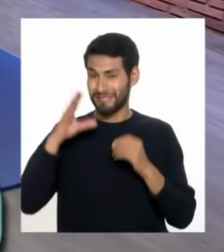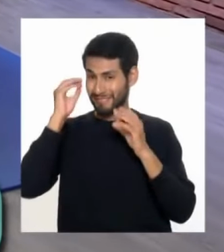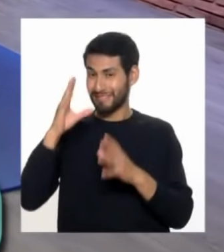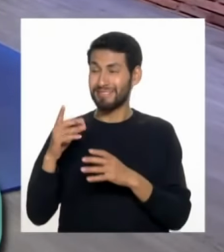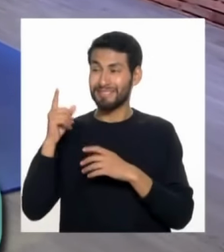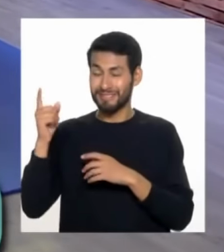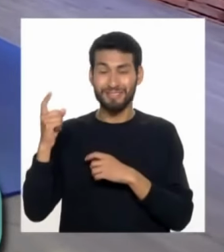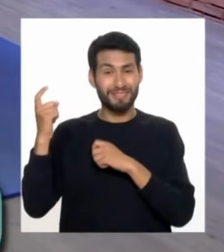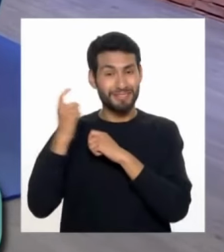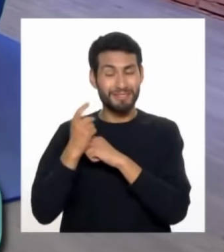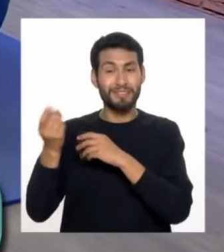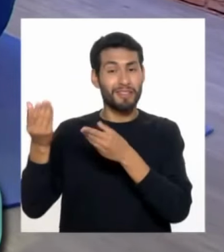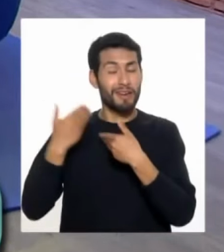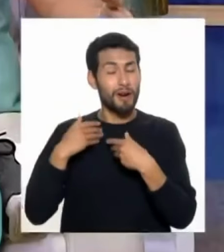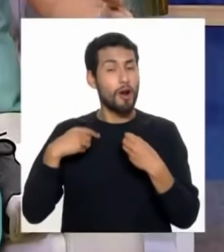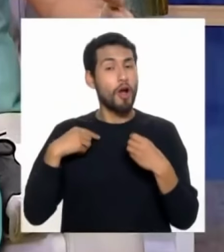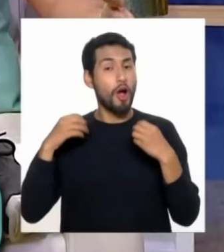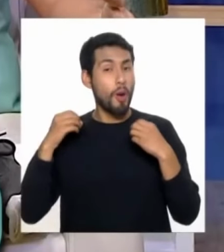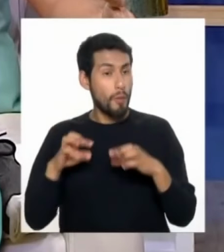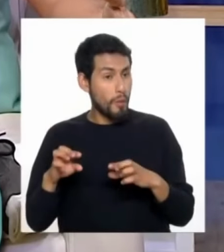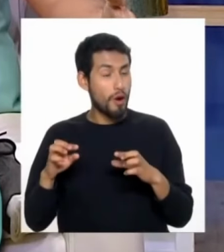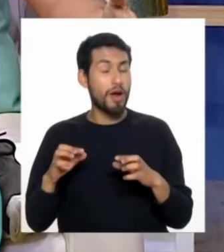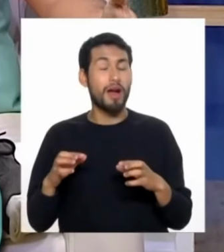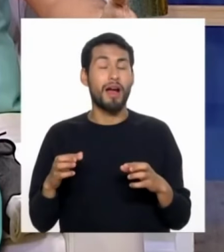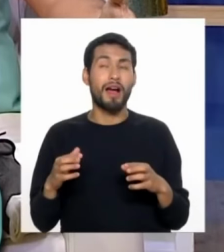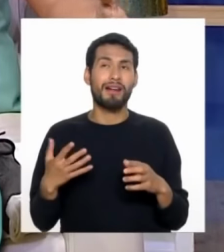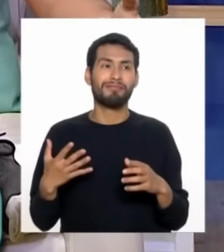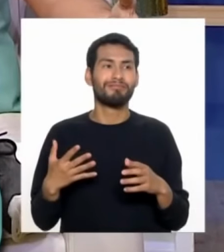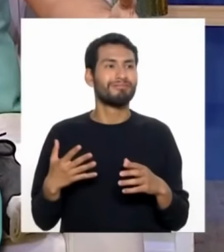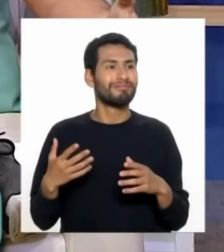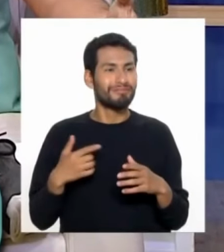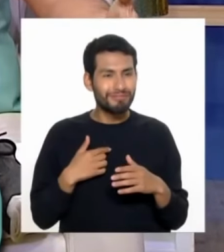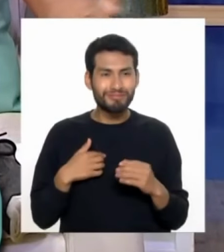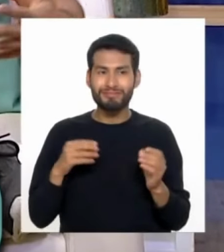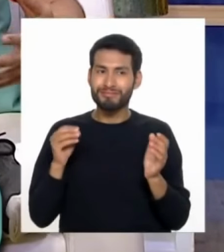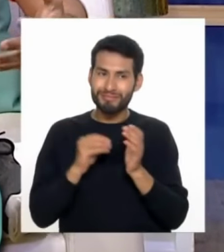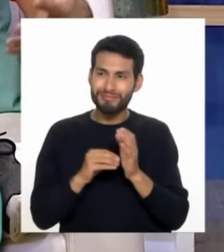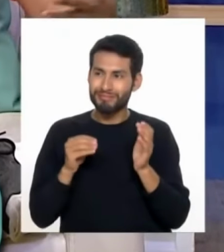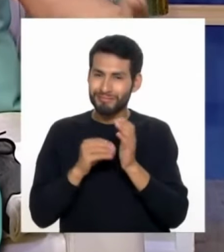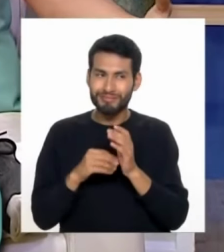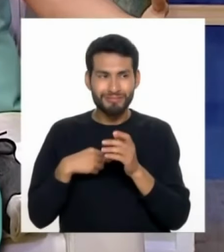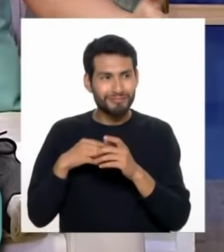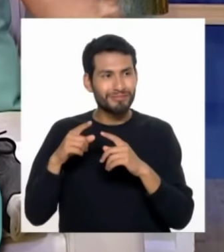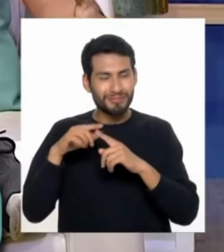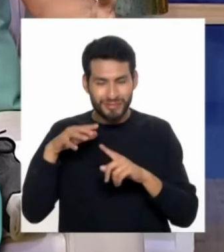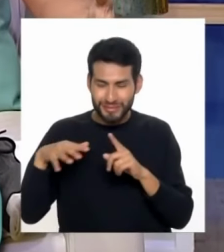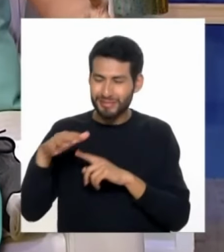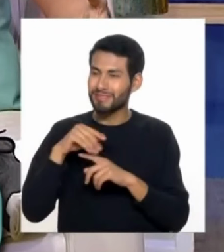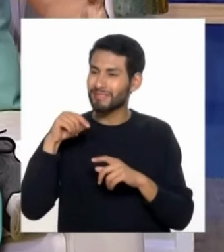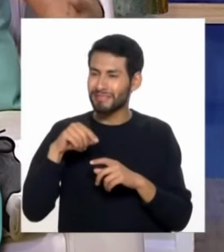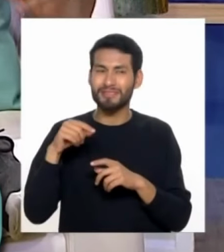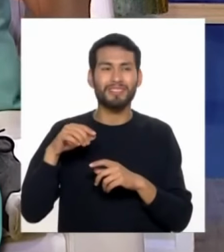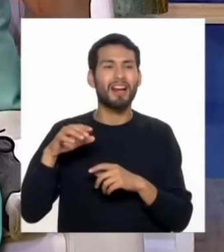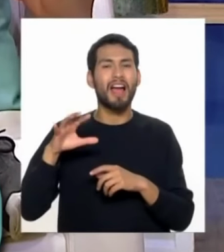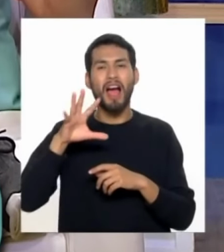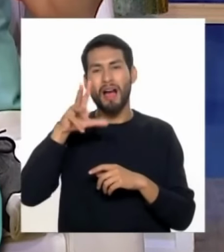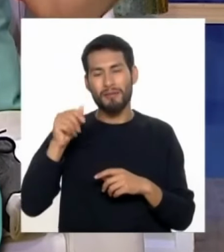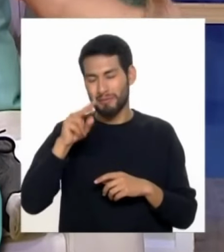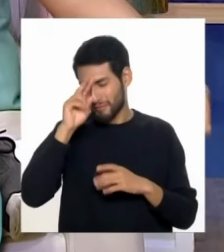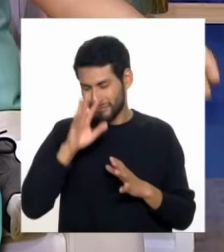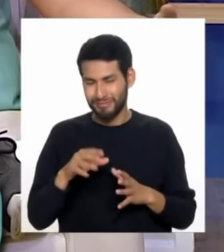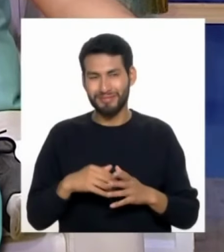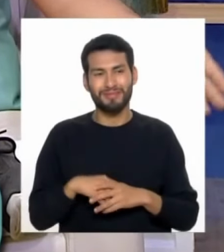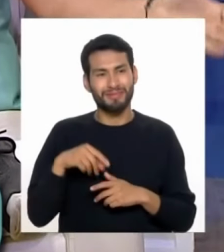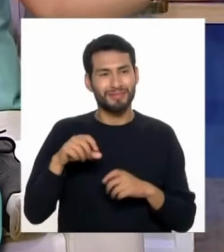me empezaron a dar la oportunidad de acercarme un poco más al ambiente criollo y afroperuano,